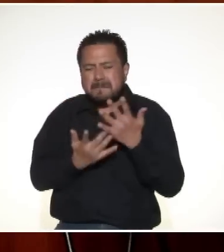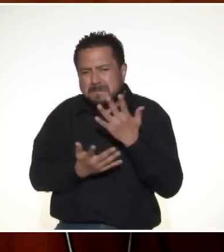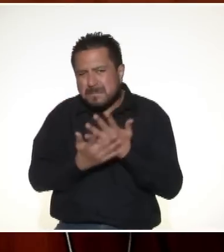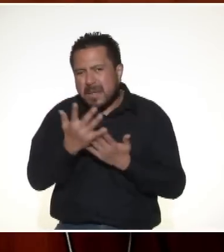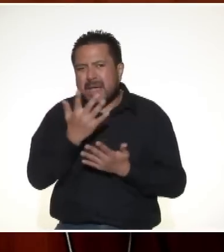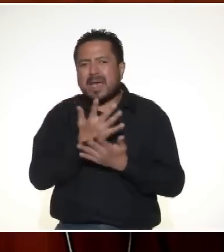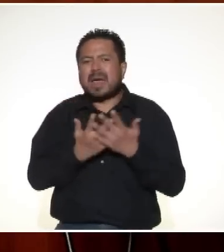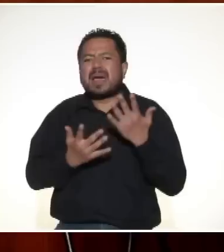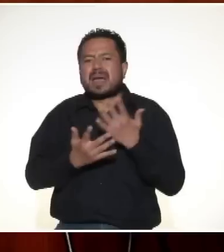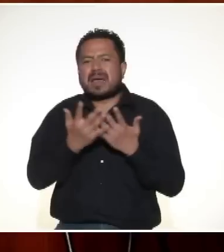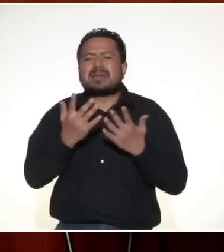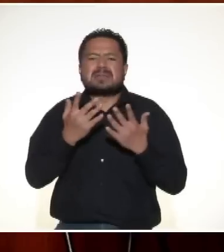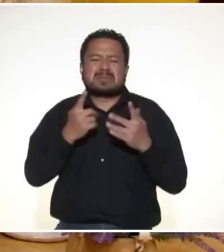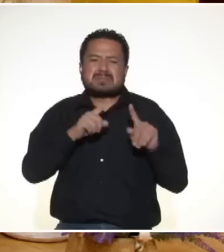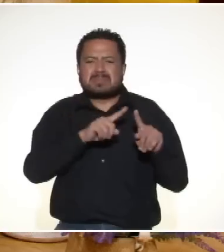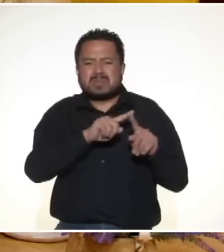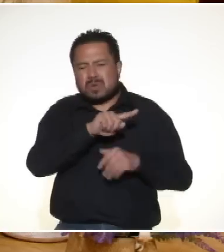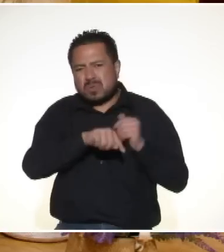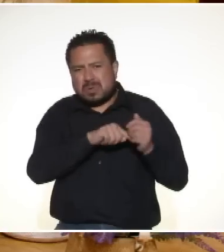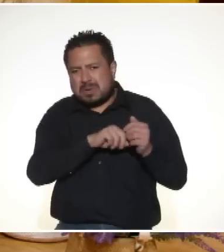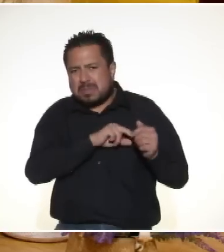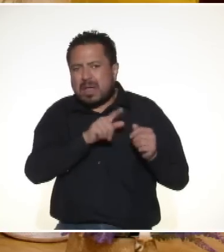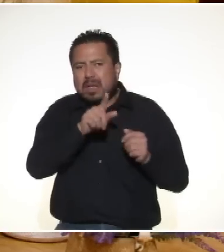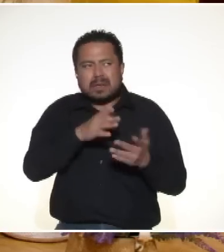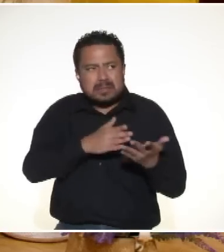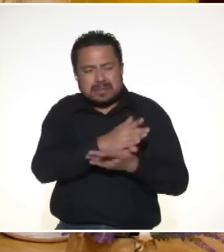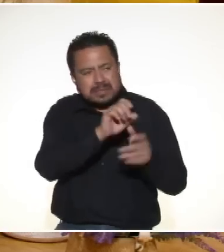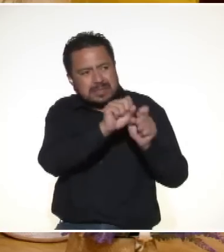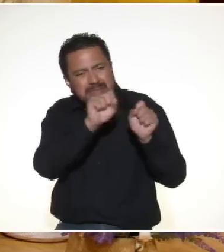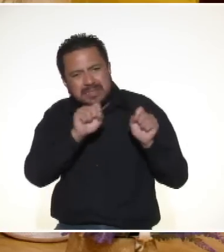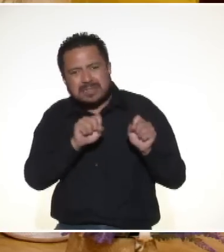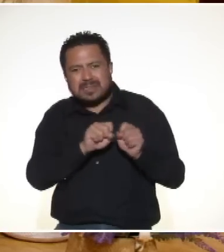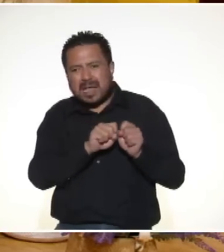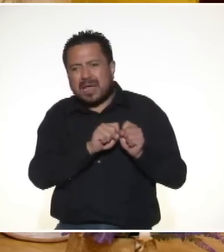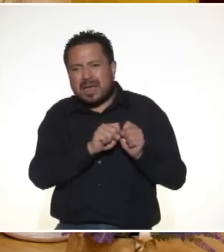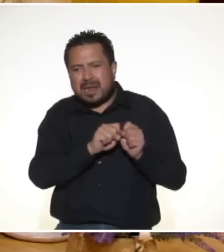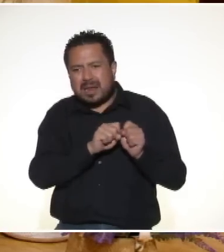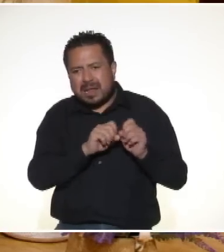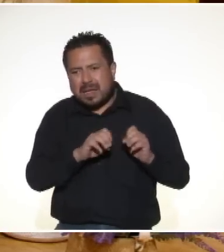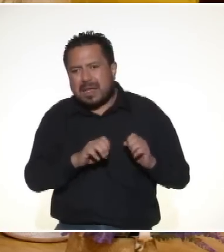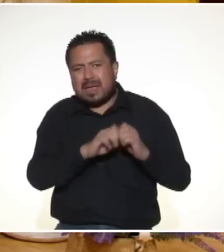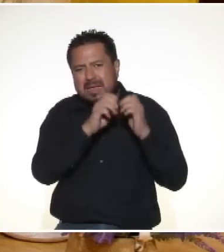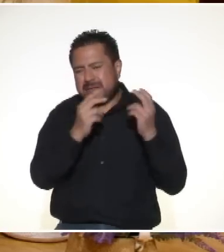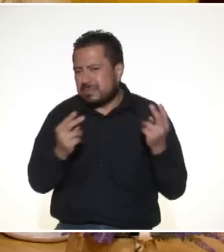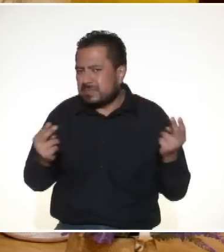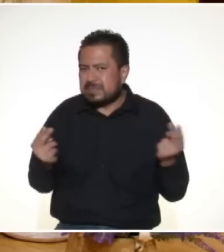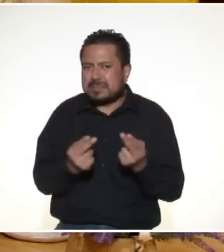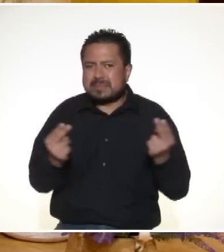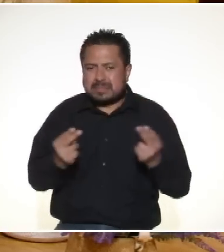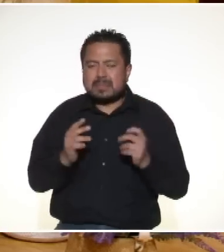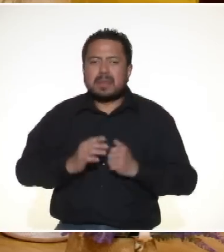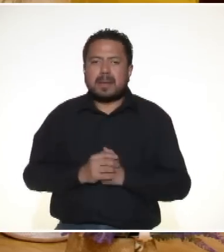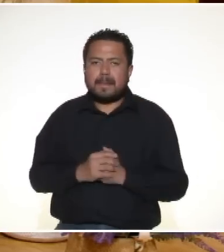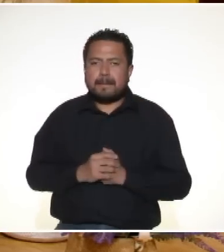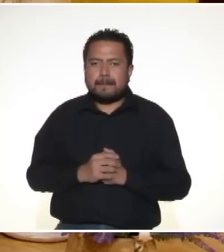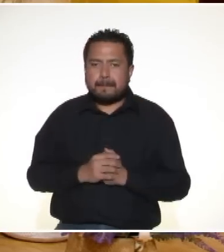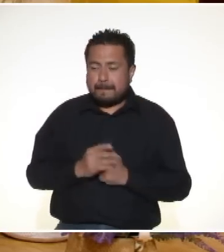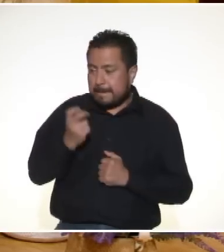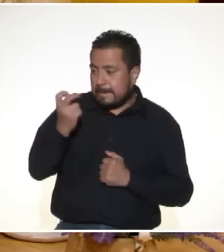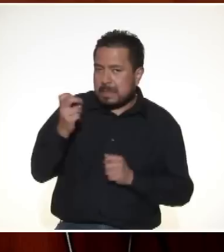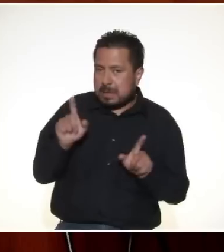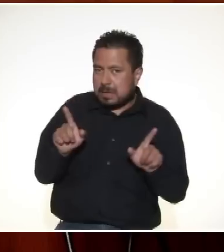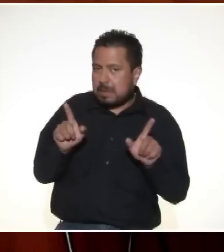manos, genitales, vámonos a la sala de urgencias. ¿Sí? O sea, nada más eso, pero ¿qué tal alguien que se quemó tremendamente la espalda? No, eso